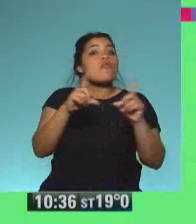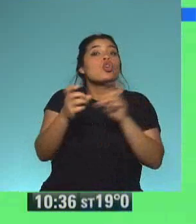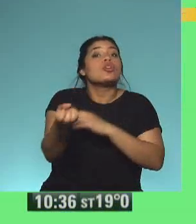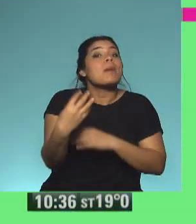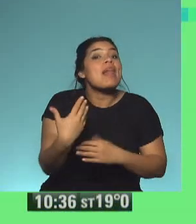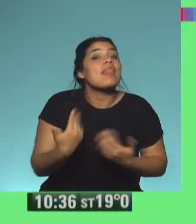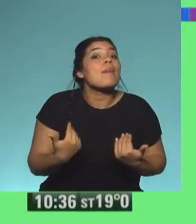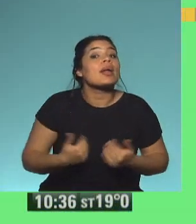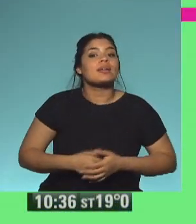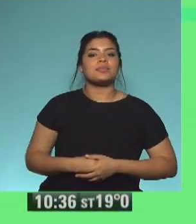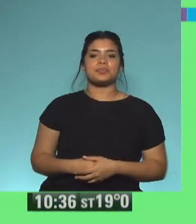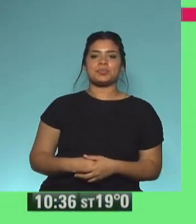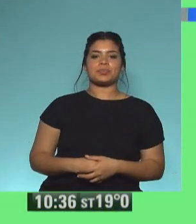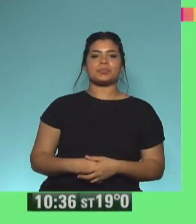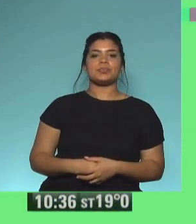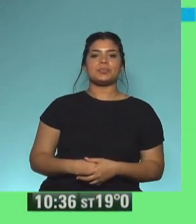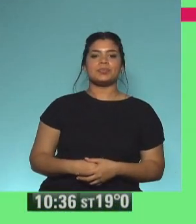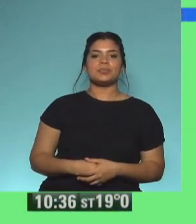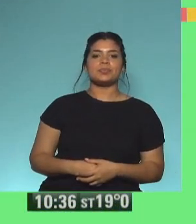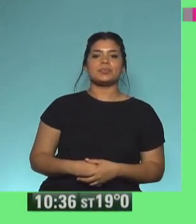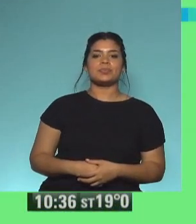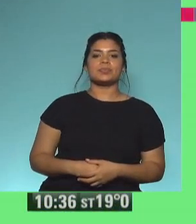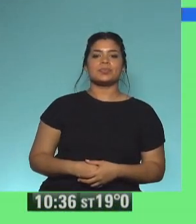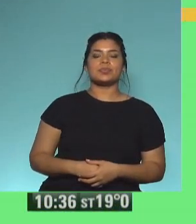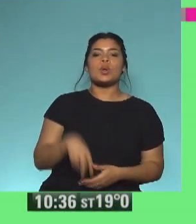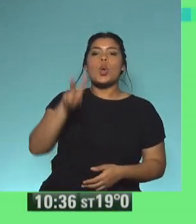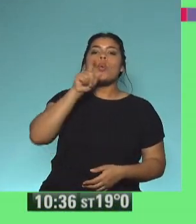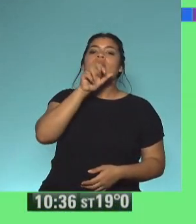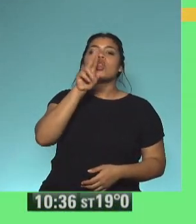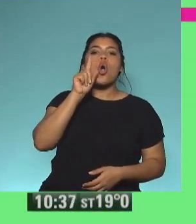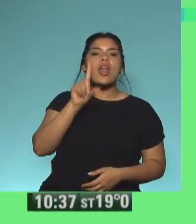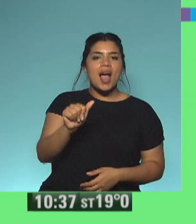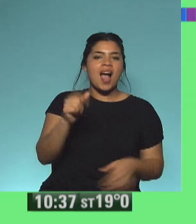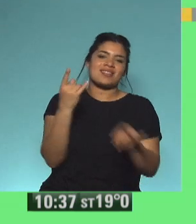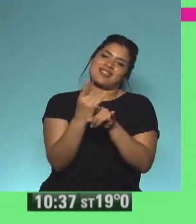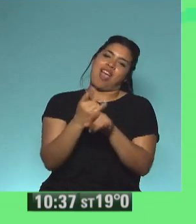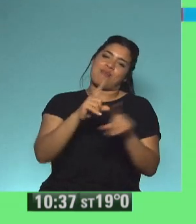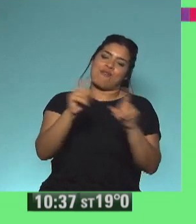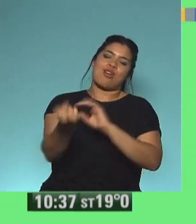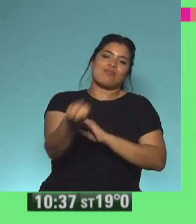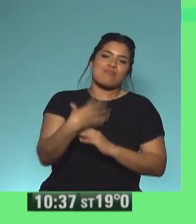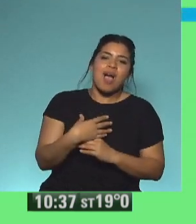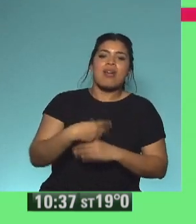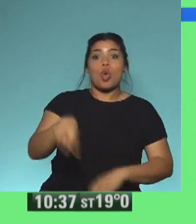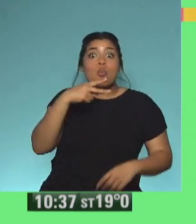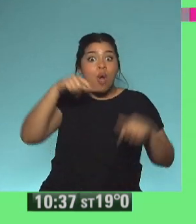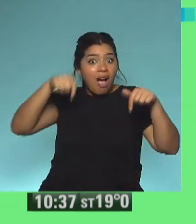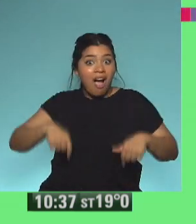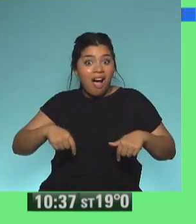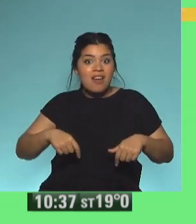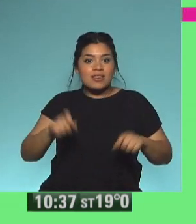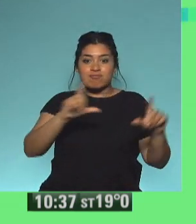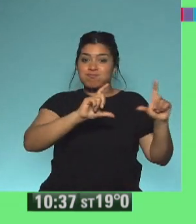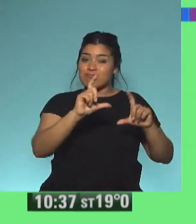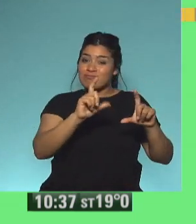verles! A ver, ¿habrán podido volar? Victoria de San Juan, siempre presente. Viernes, y está con su despertador haciendo los pasos de